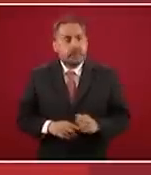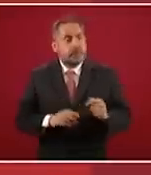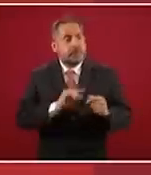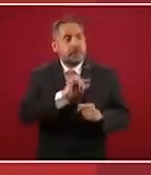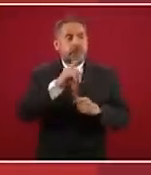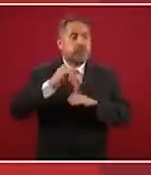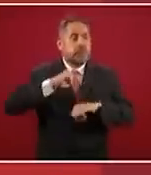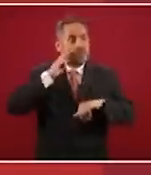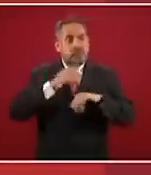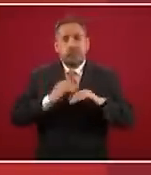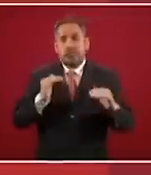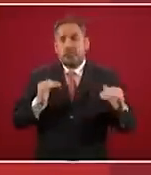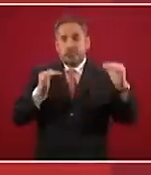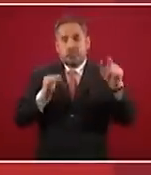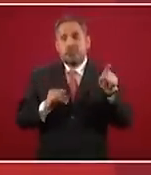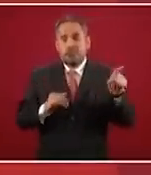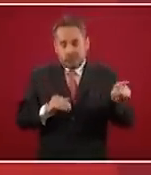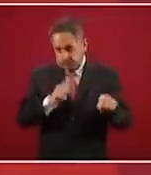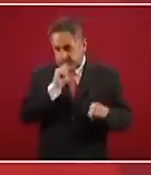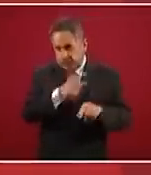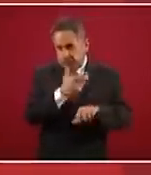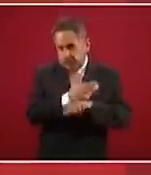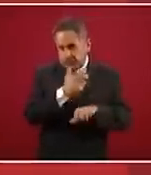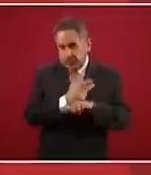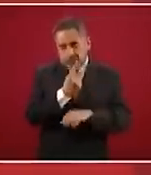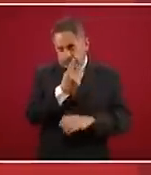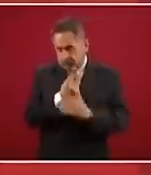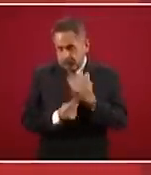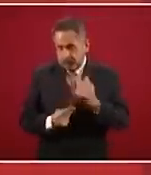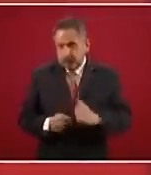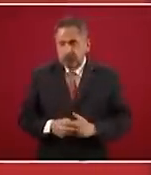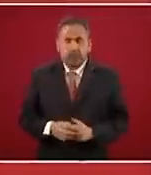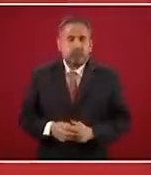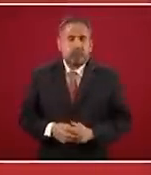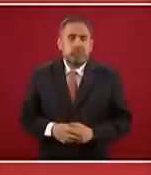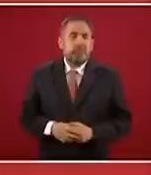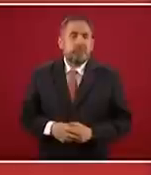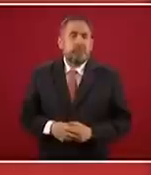autoridades del gobierno de Estados Unidos.